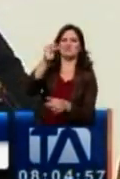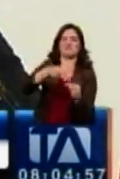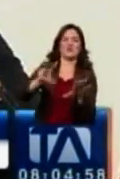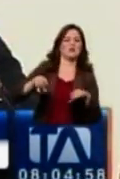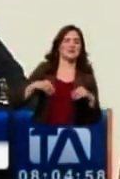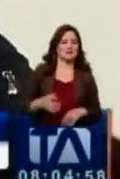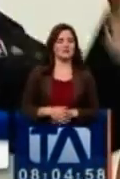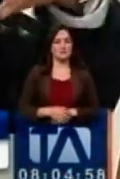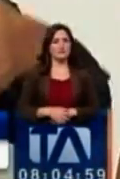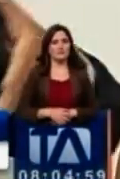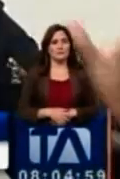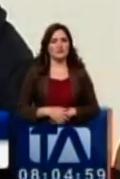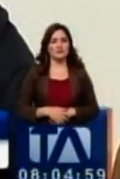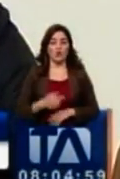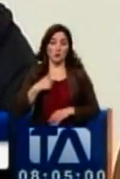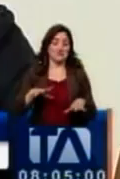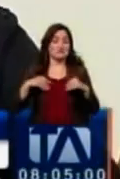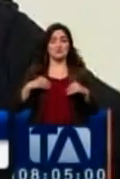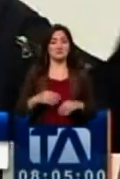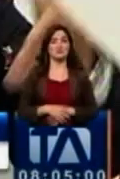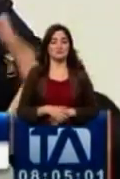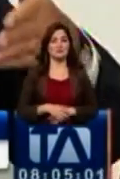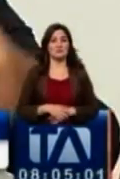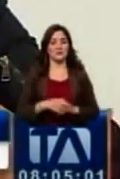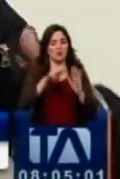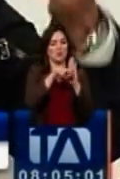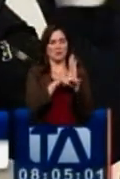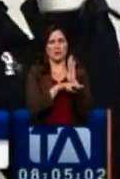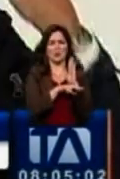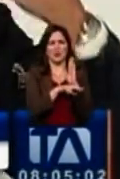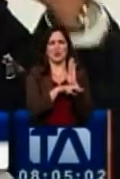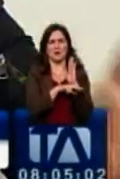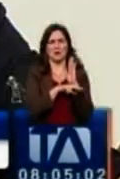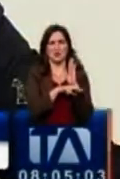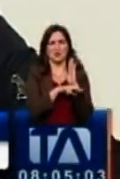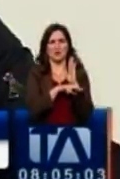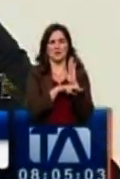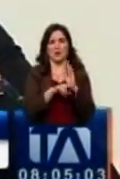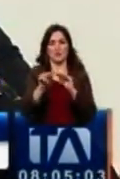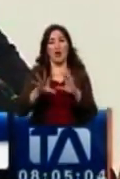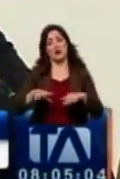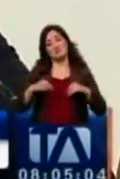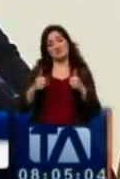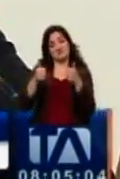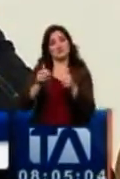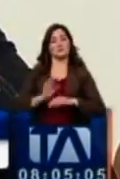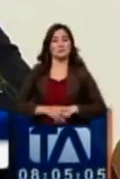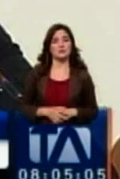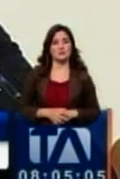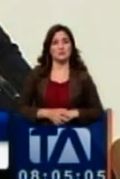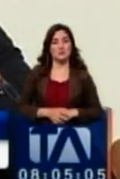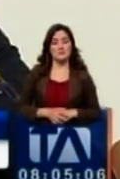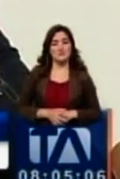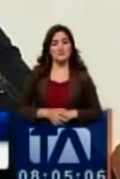aceptar, acepto, crean condiciones absurdas a las que nosotros no nos negamos y le